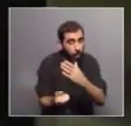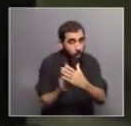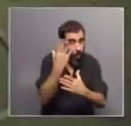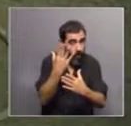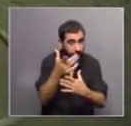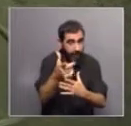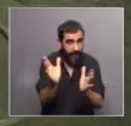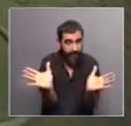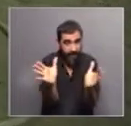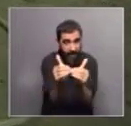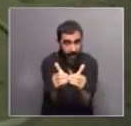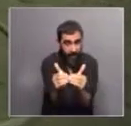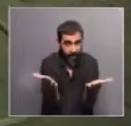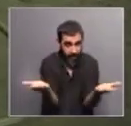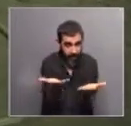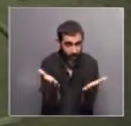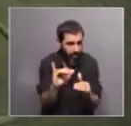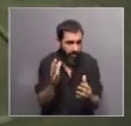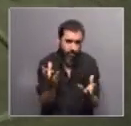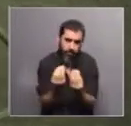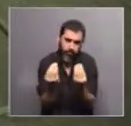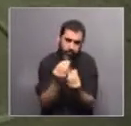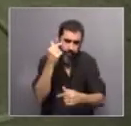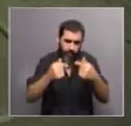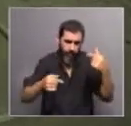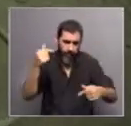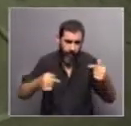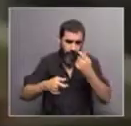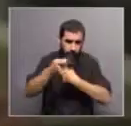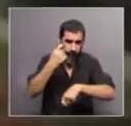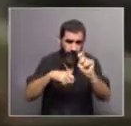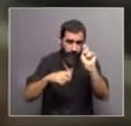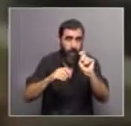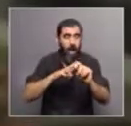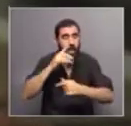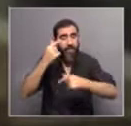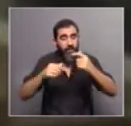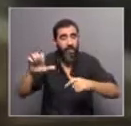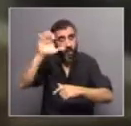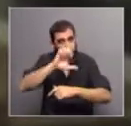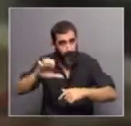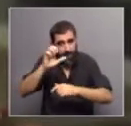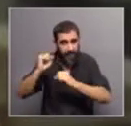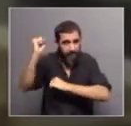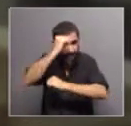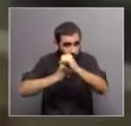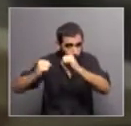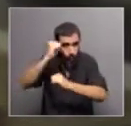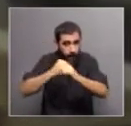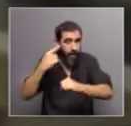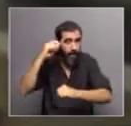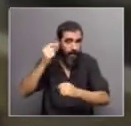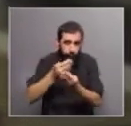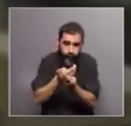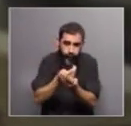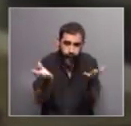sí, las estufas cerradas, que ahora ya hay bastante disponibilidad en el mercado. Bueno, hay distintas empresas, distintas tecnologías, la idea es tener un abanico de